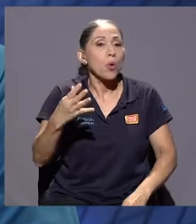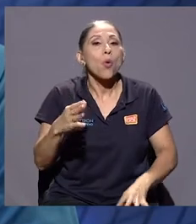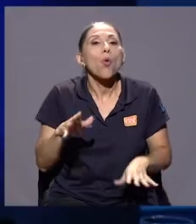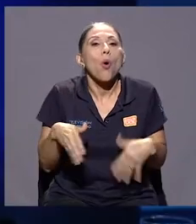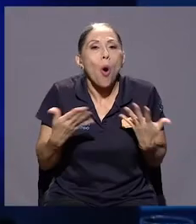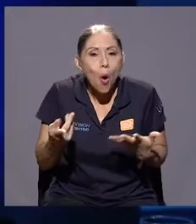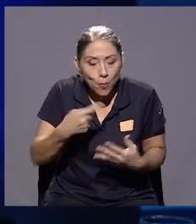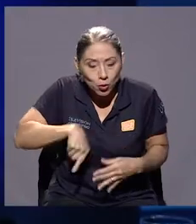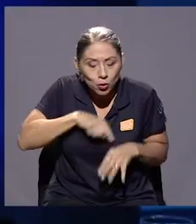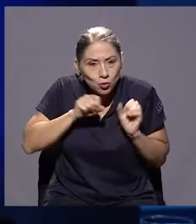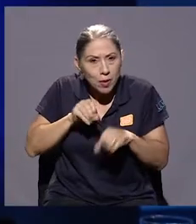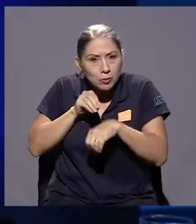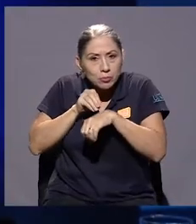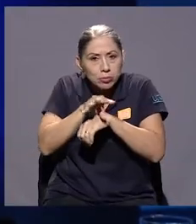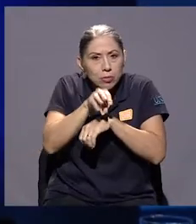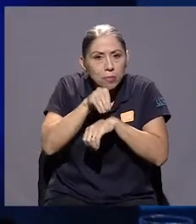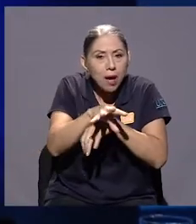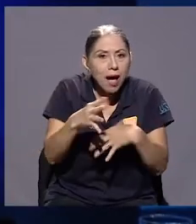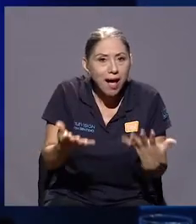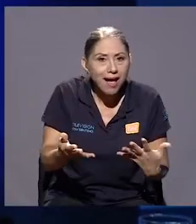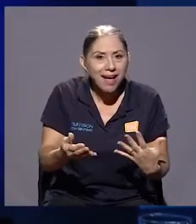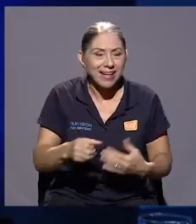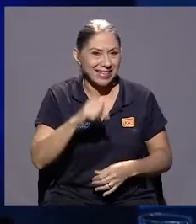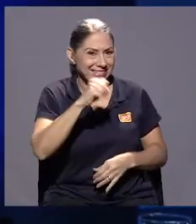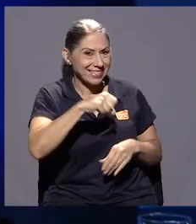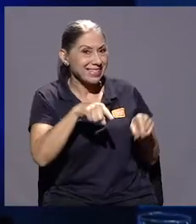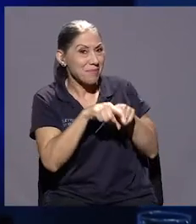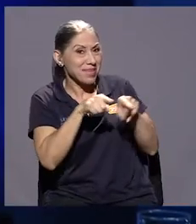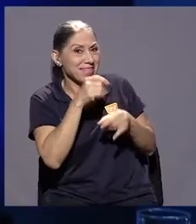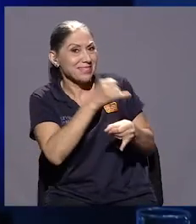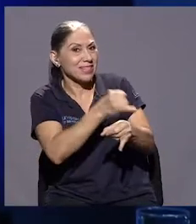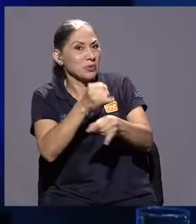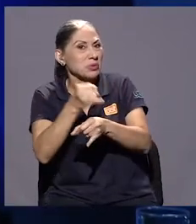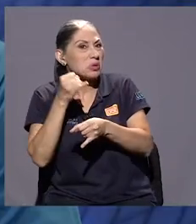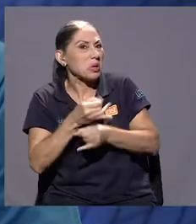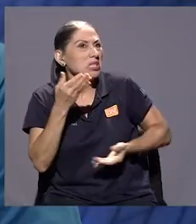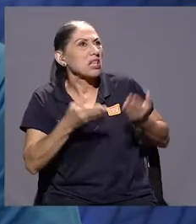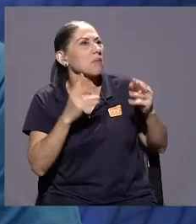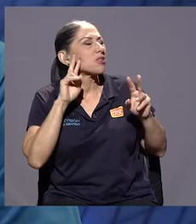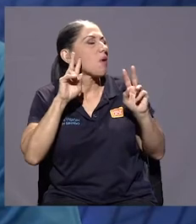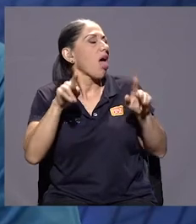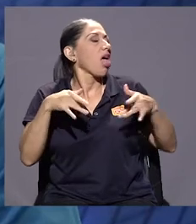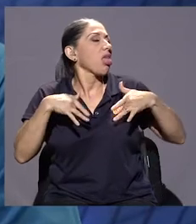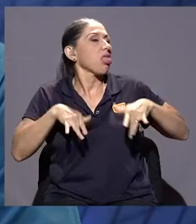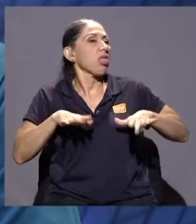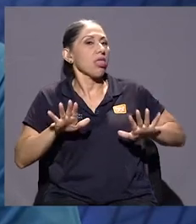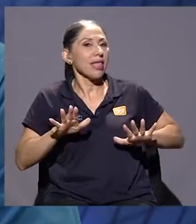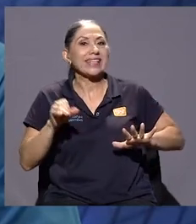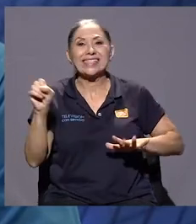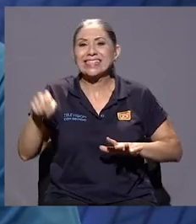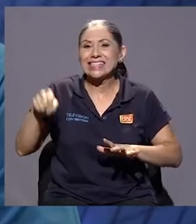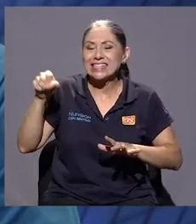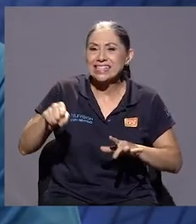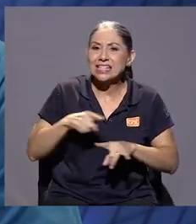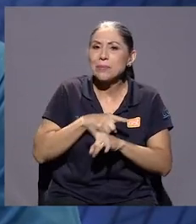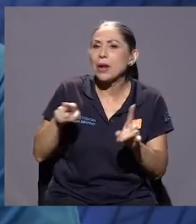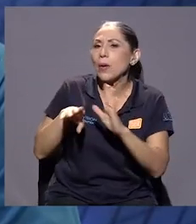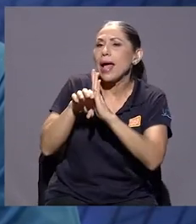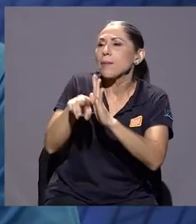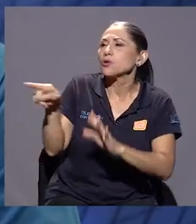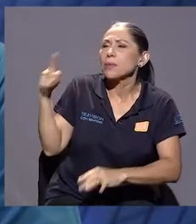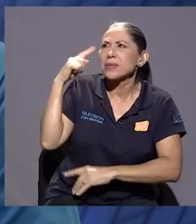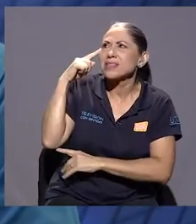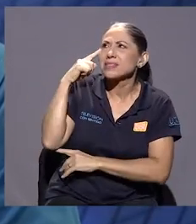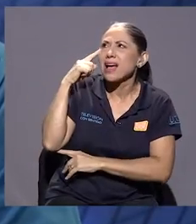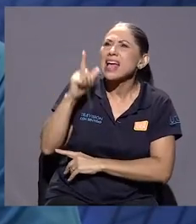a la gente a las instituciones más indiferentes a las también pero lo diría también el enfoque 7 pregunta es bueno